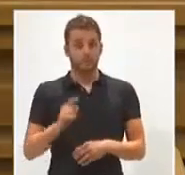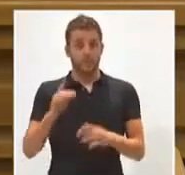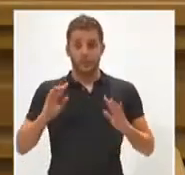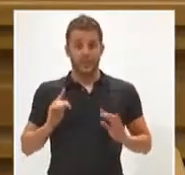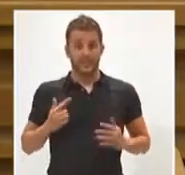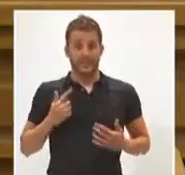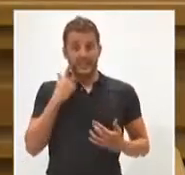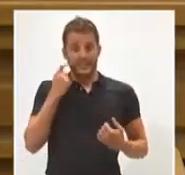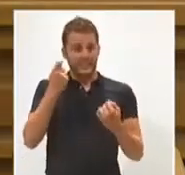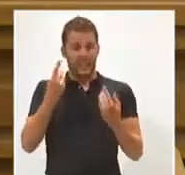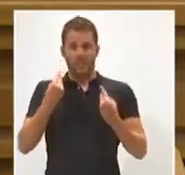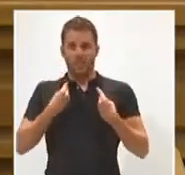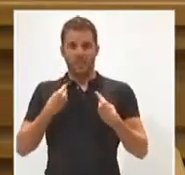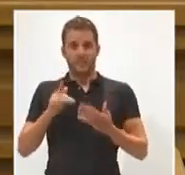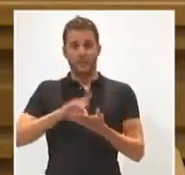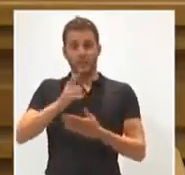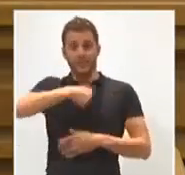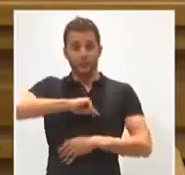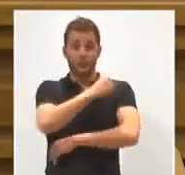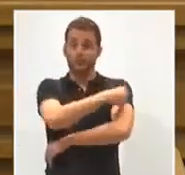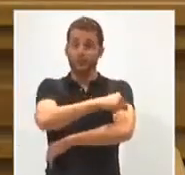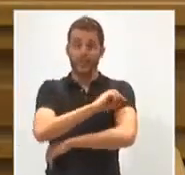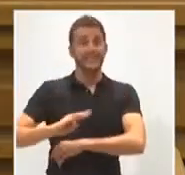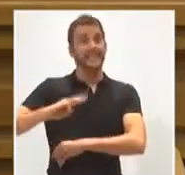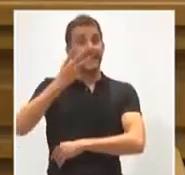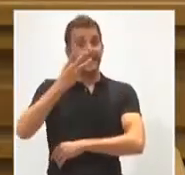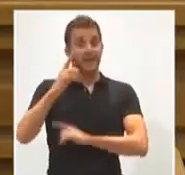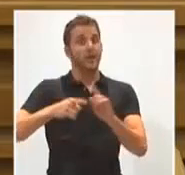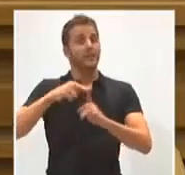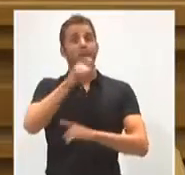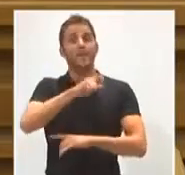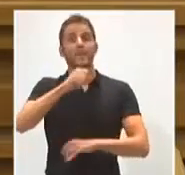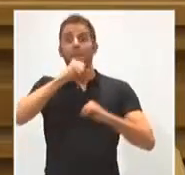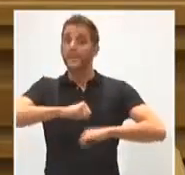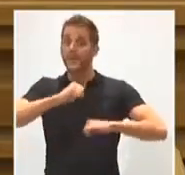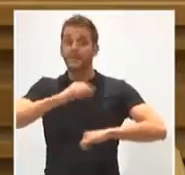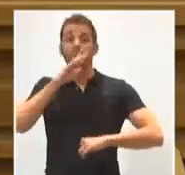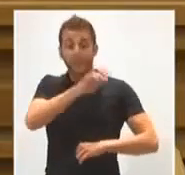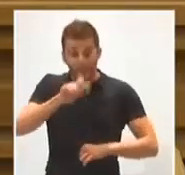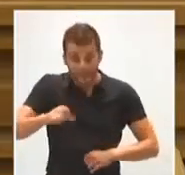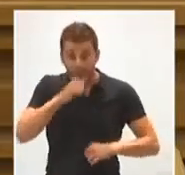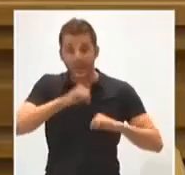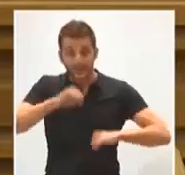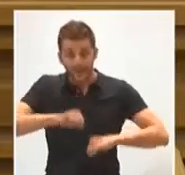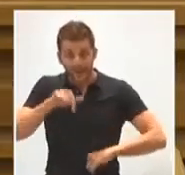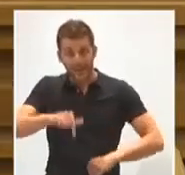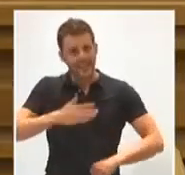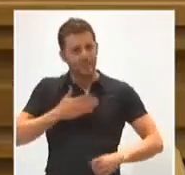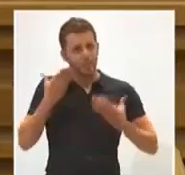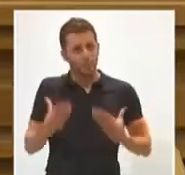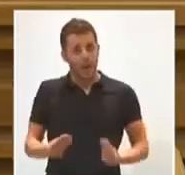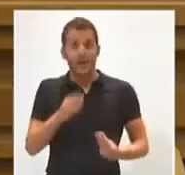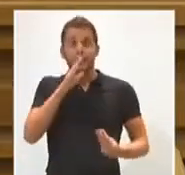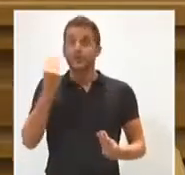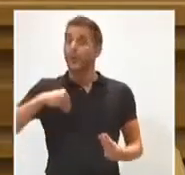sido los pioneros y los avanzados en la aplicación de la tercera dosis para los mayores porque tenemos más gente mayor por eso también falleció más gente porque si la diana